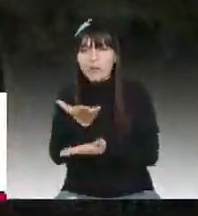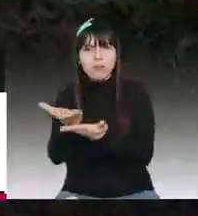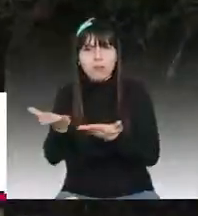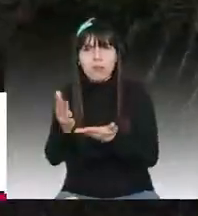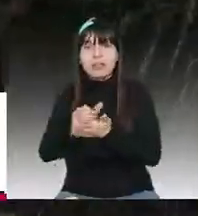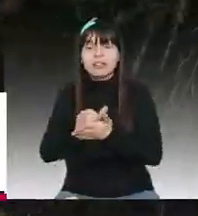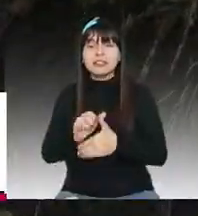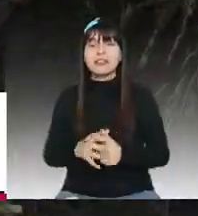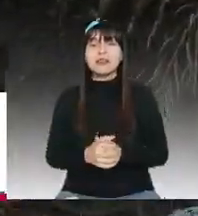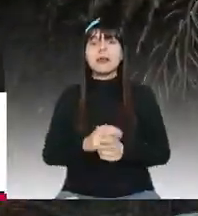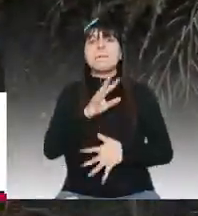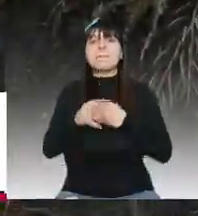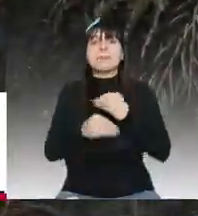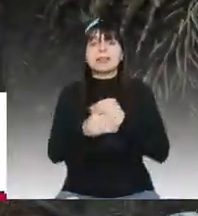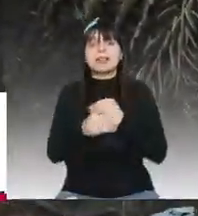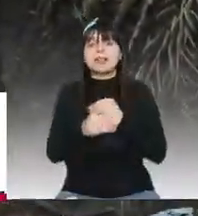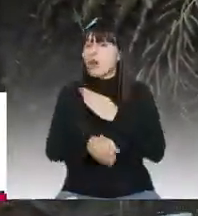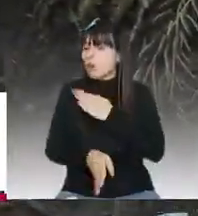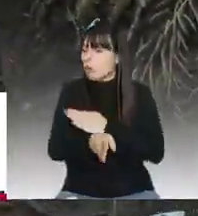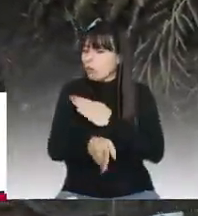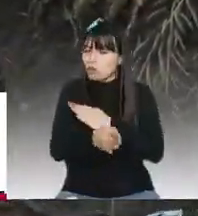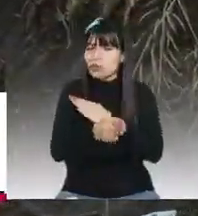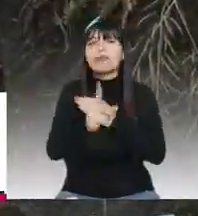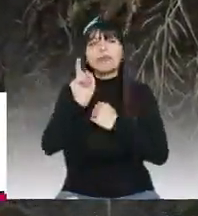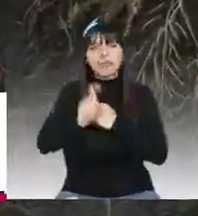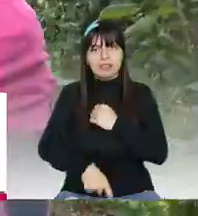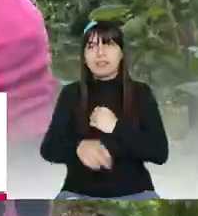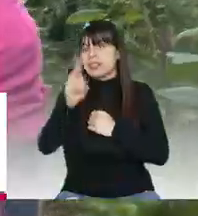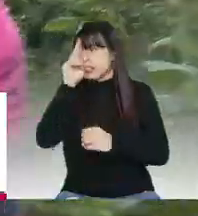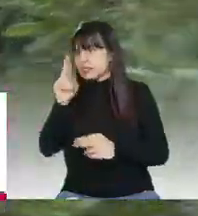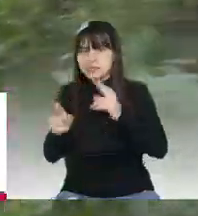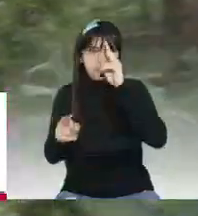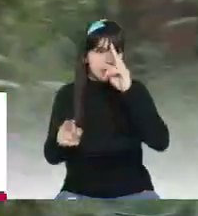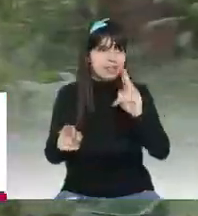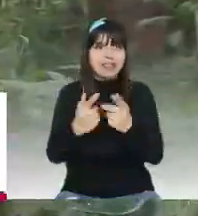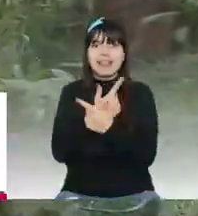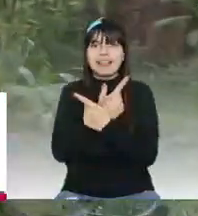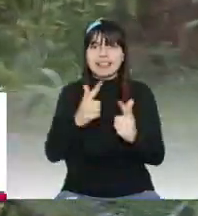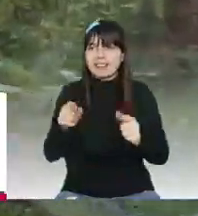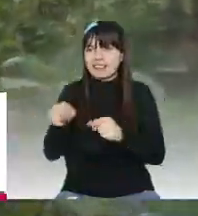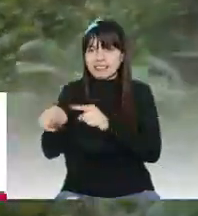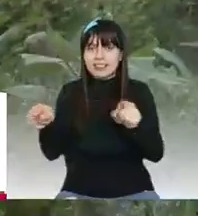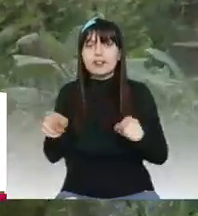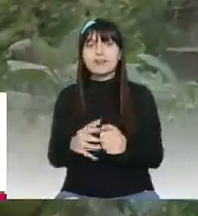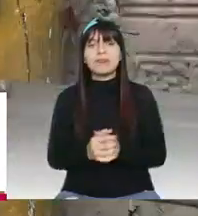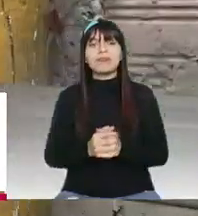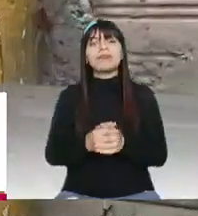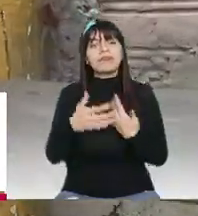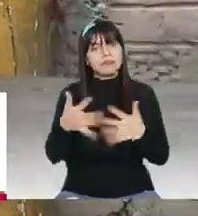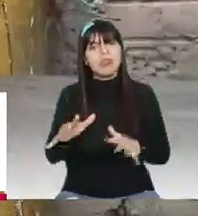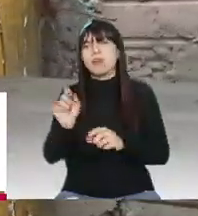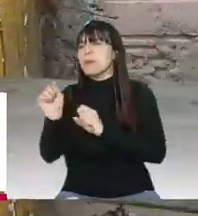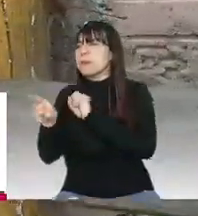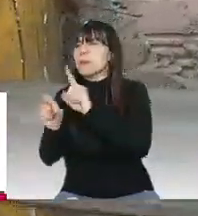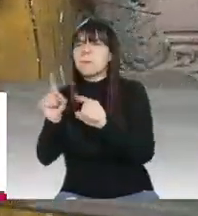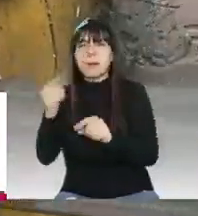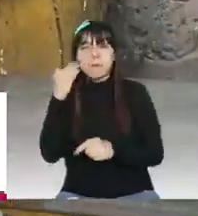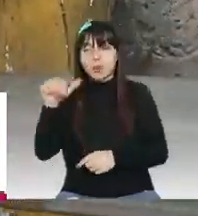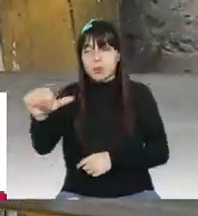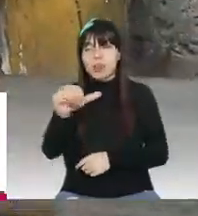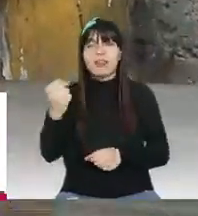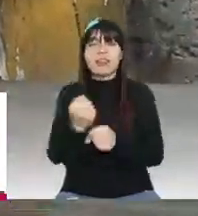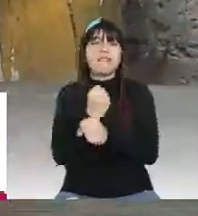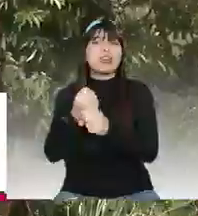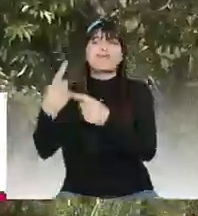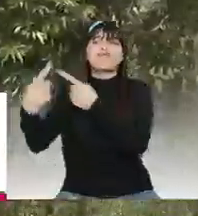se mantenga el respeto de la libertad sindical en ese sector. Las mujeres encuestadas laboran en diferentes sectores de la producción en el centro